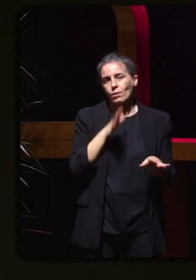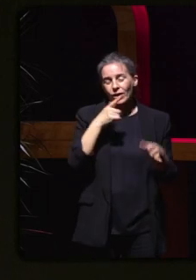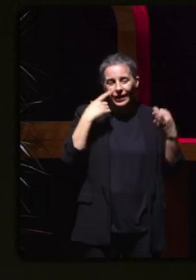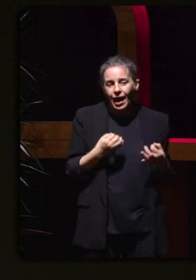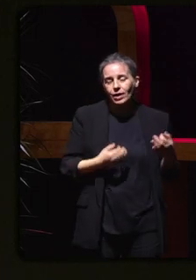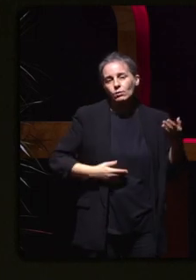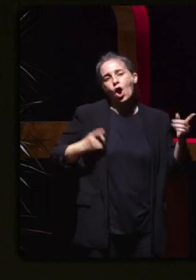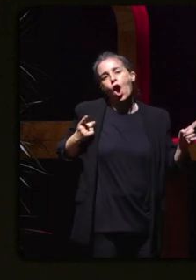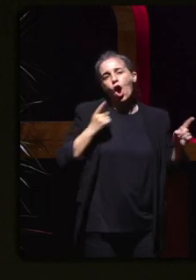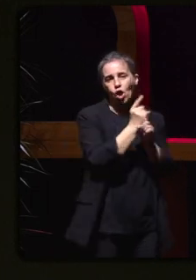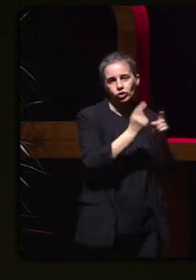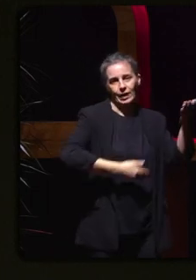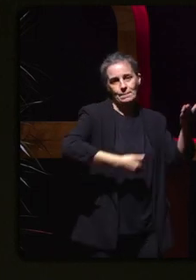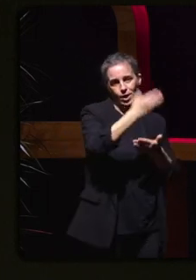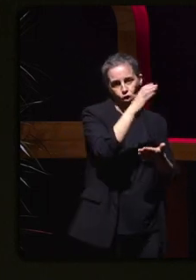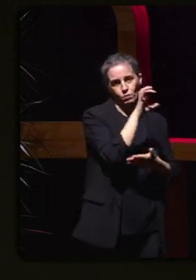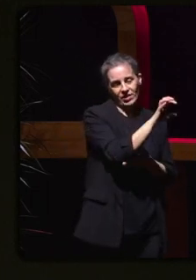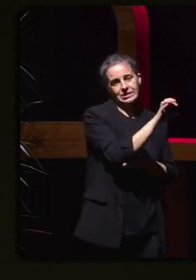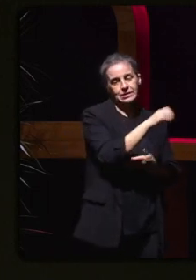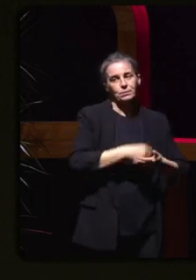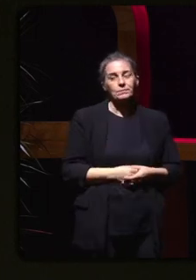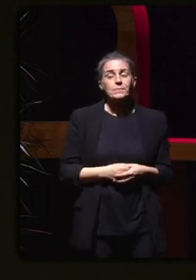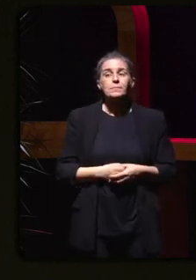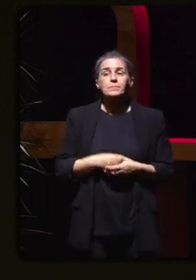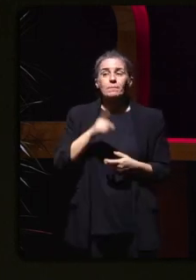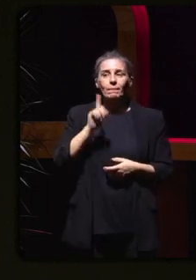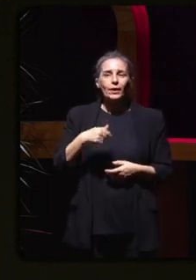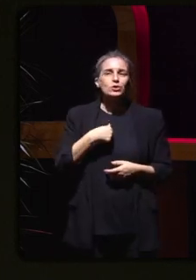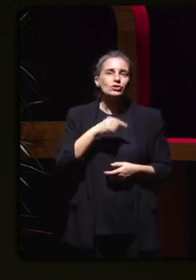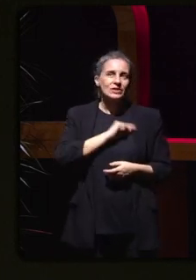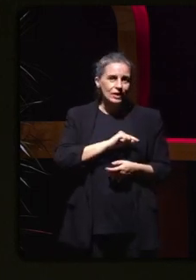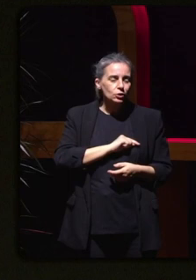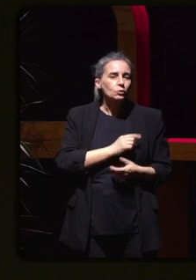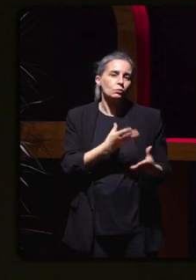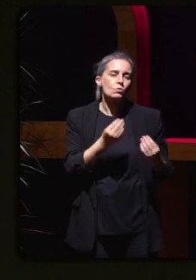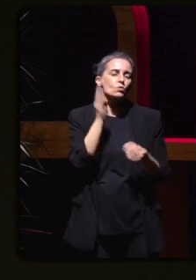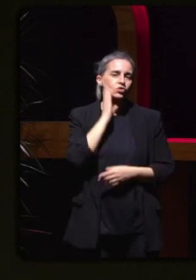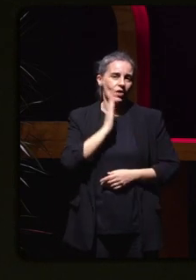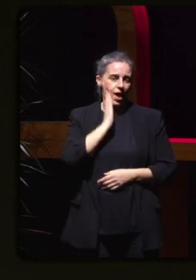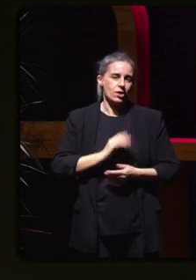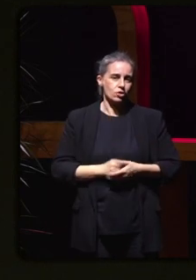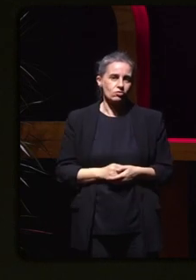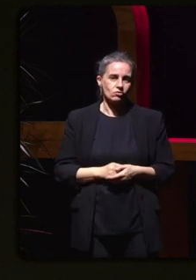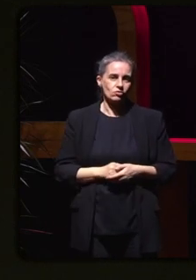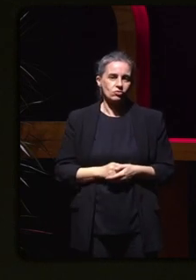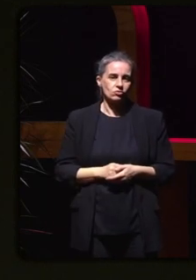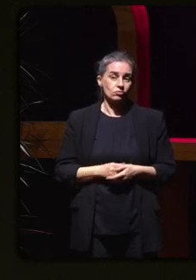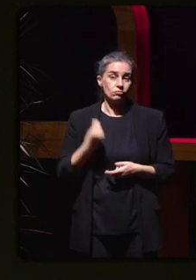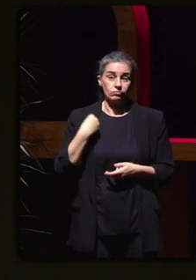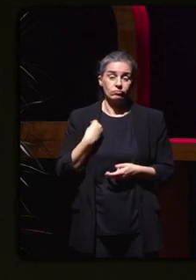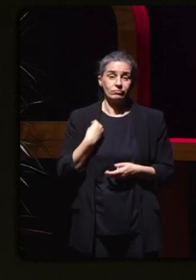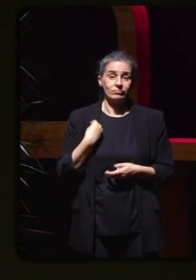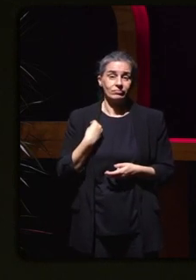de la misma manera sí que noto muchísimo cariño y todo lo que recibo